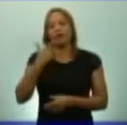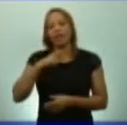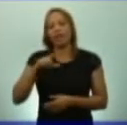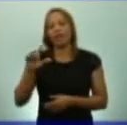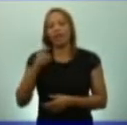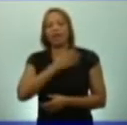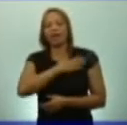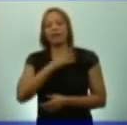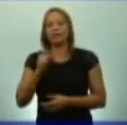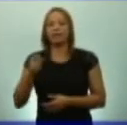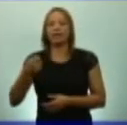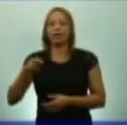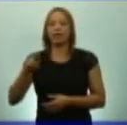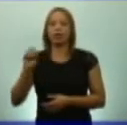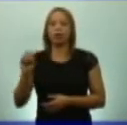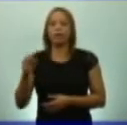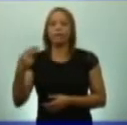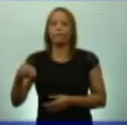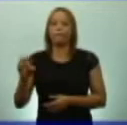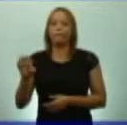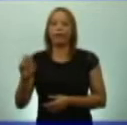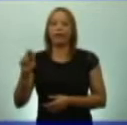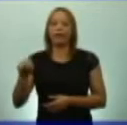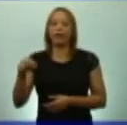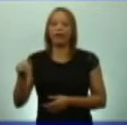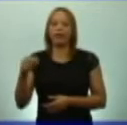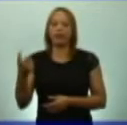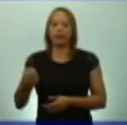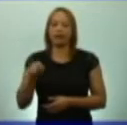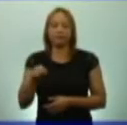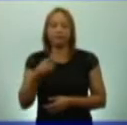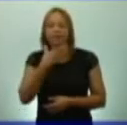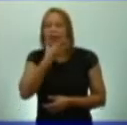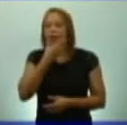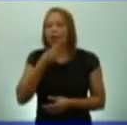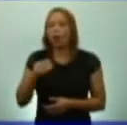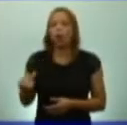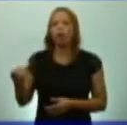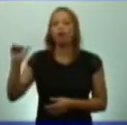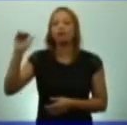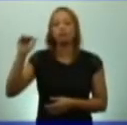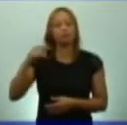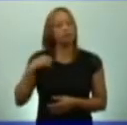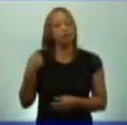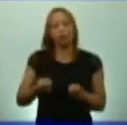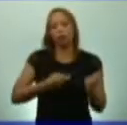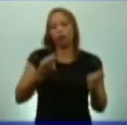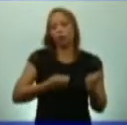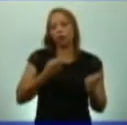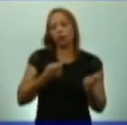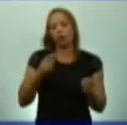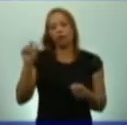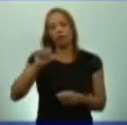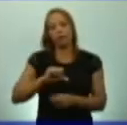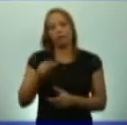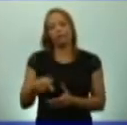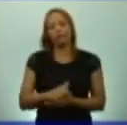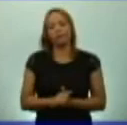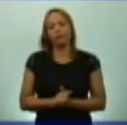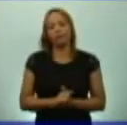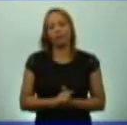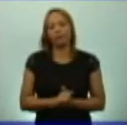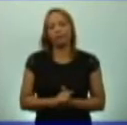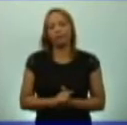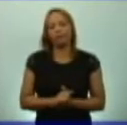González, que desde muy joven había enfrentado a la tiranía de Machado, destacándose en